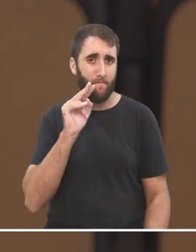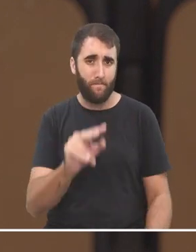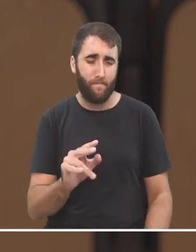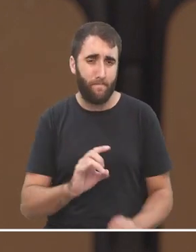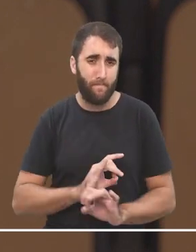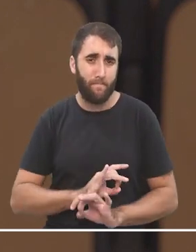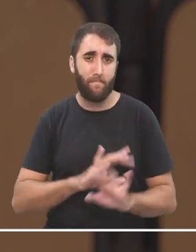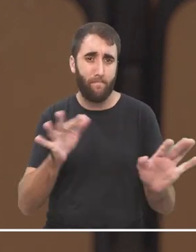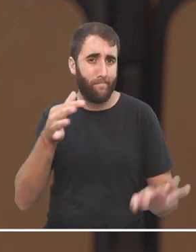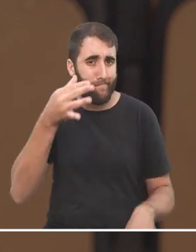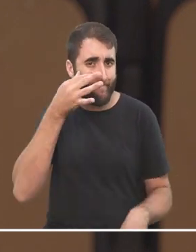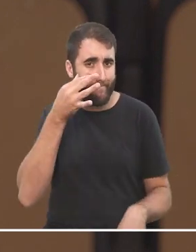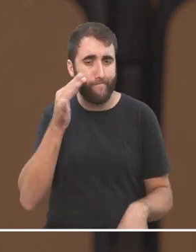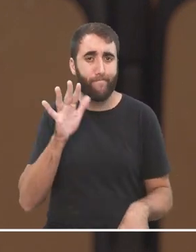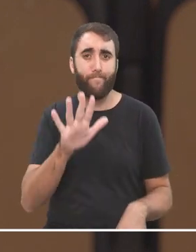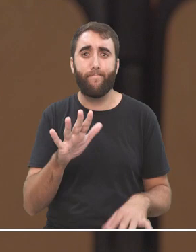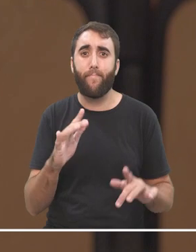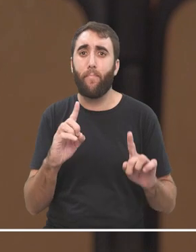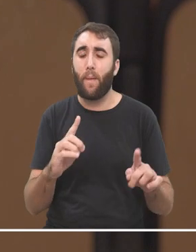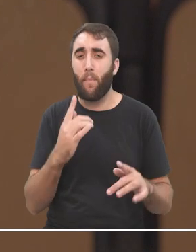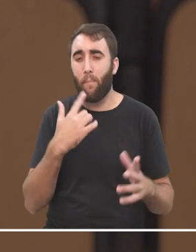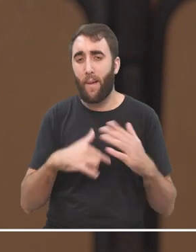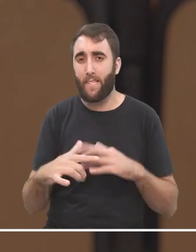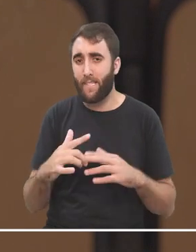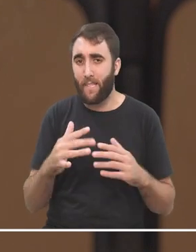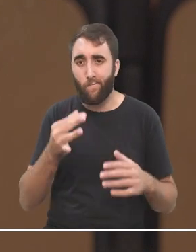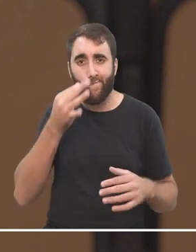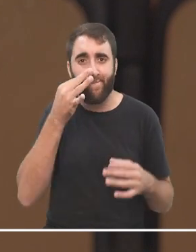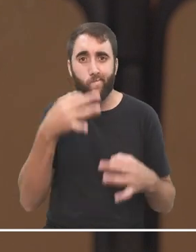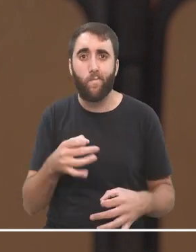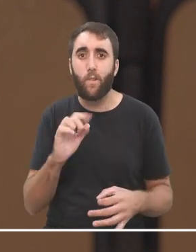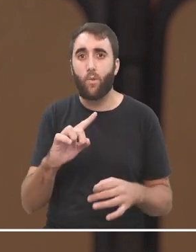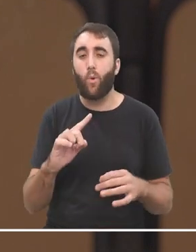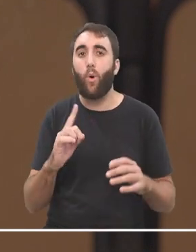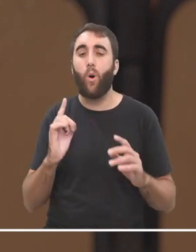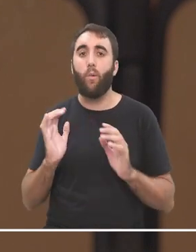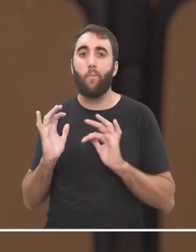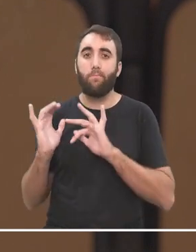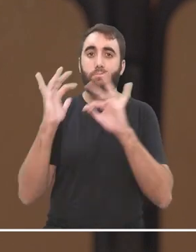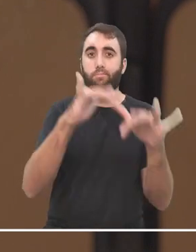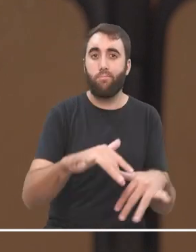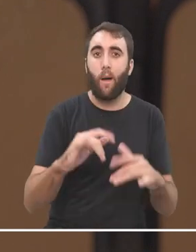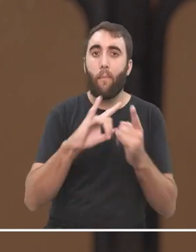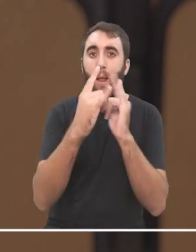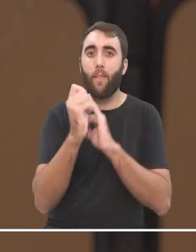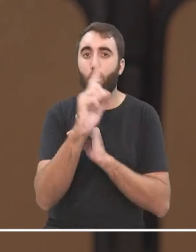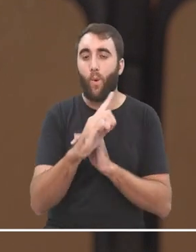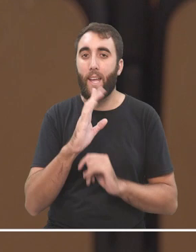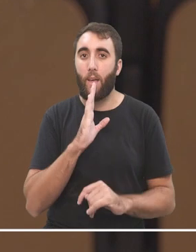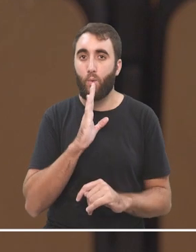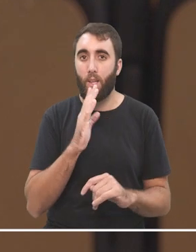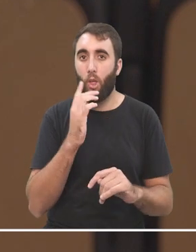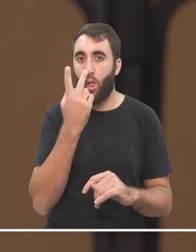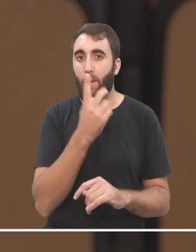presenciado de forma más fehaciente fue el asalto al Capitolio en enero de